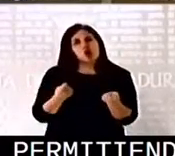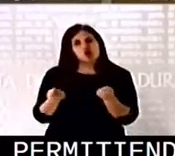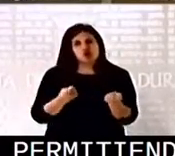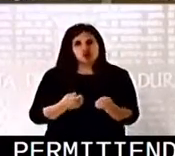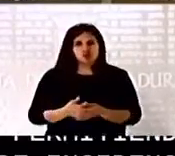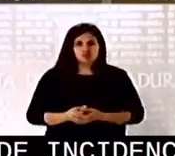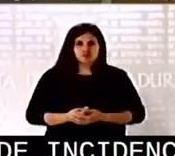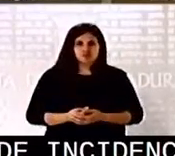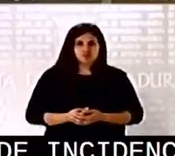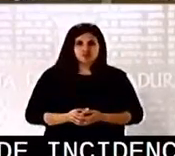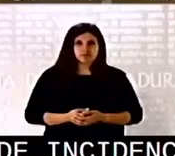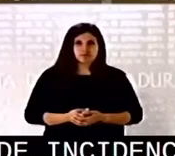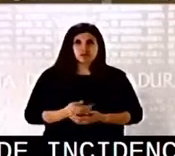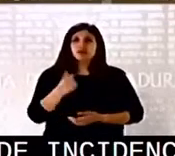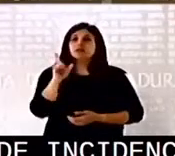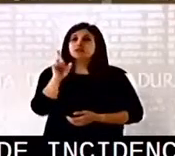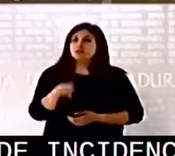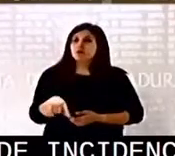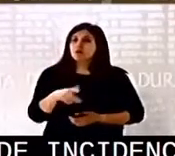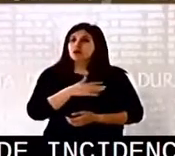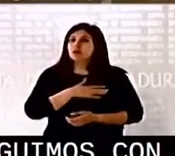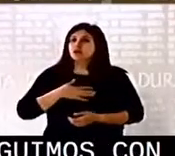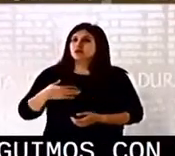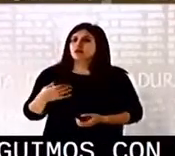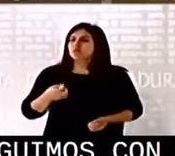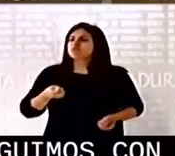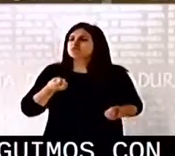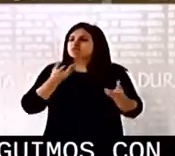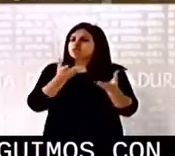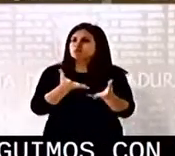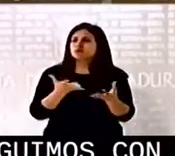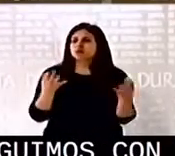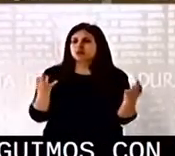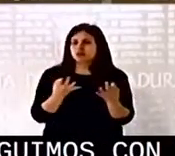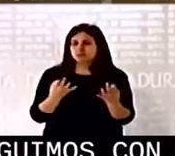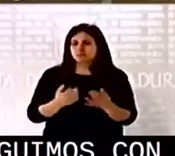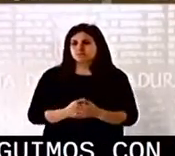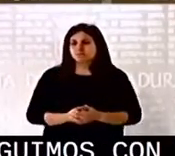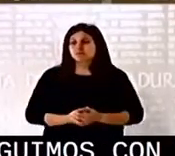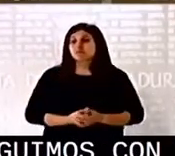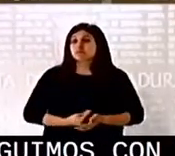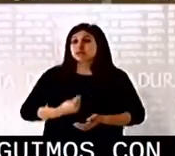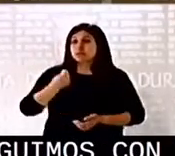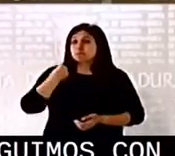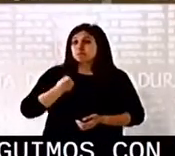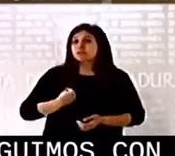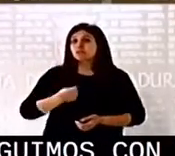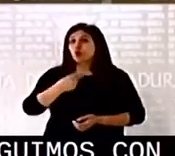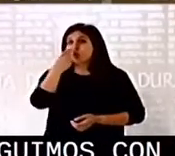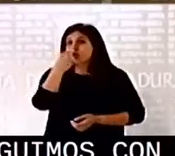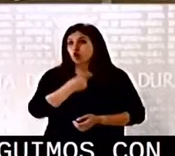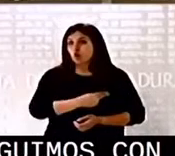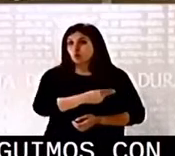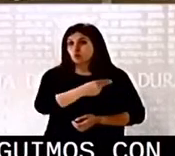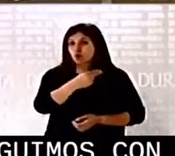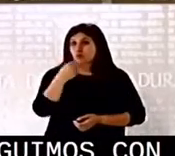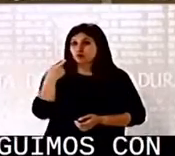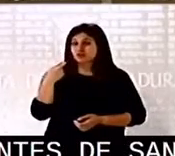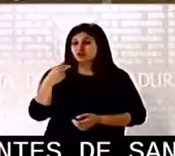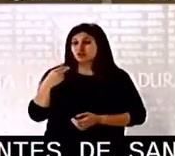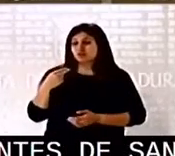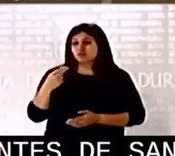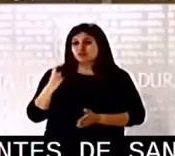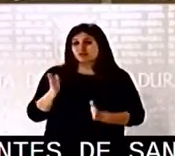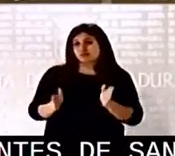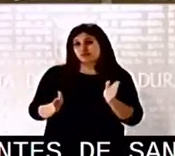Quiero decirles también que nosotros seguimos con el compromiso que adquirimos ya antes de San José